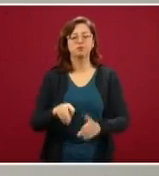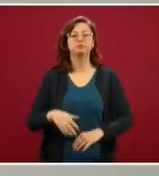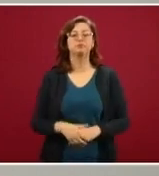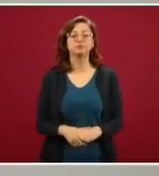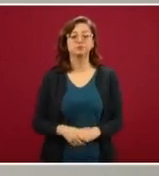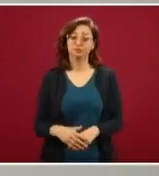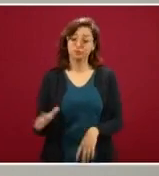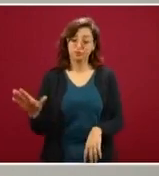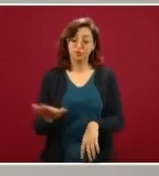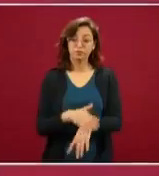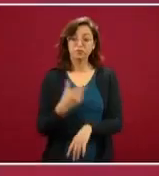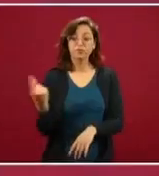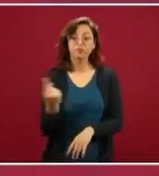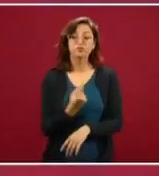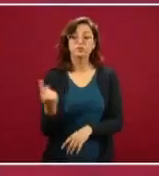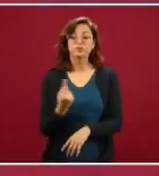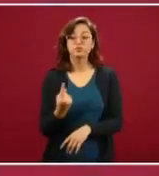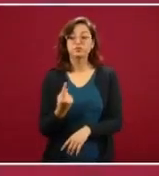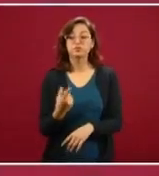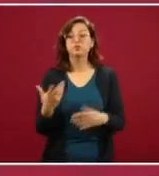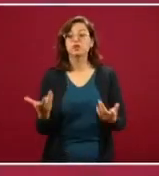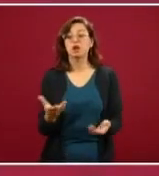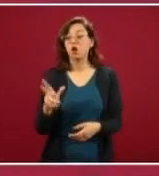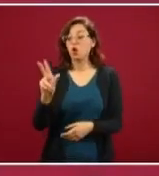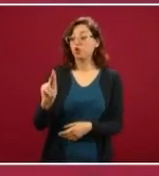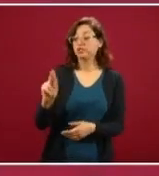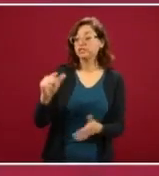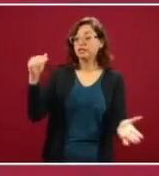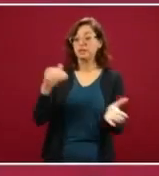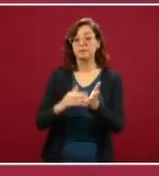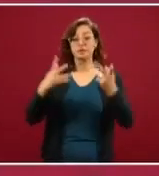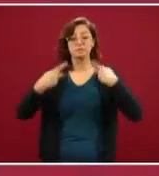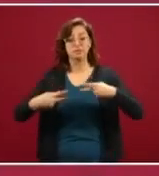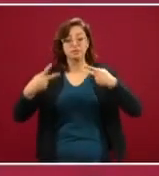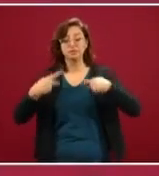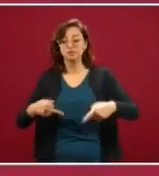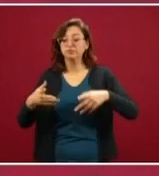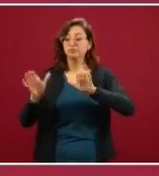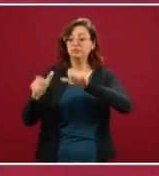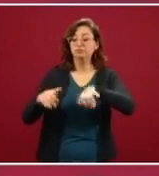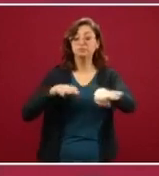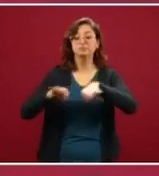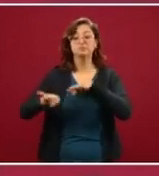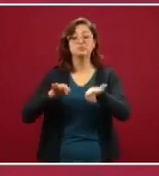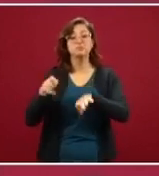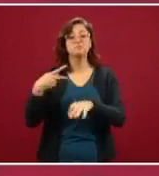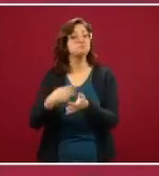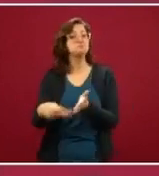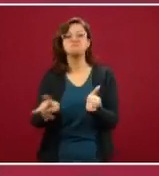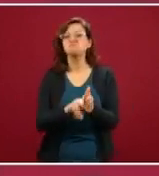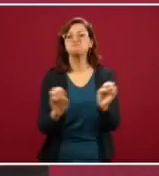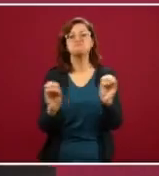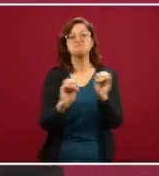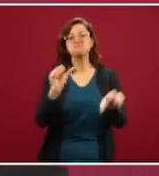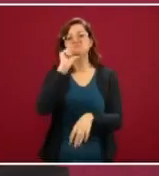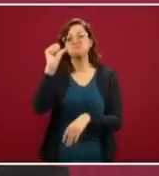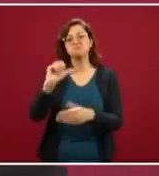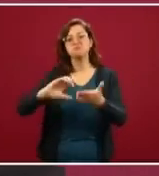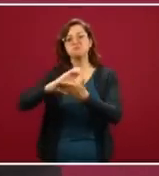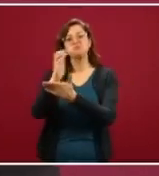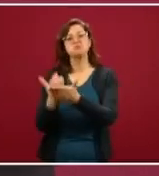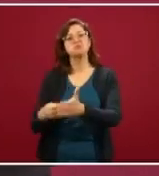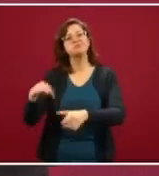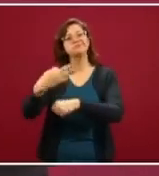porque hay más de 80,000 trabajando de manera eventual o por contrato y se van a